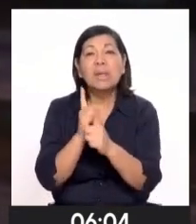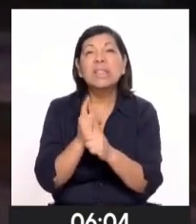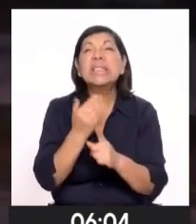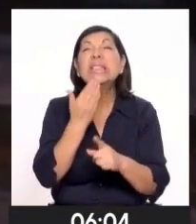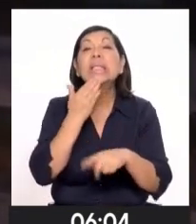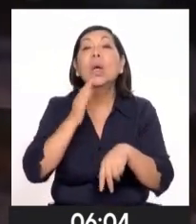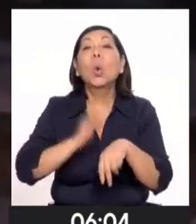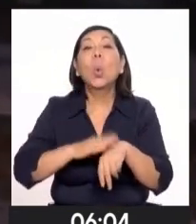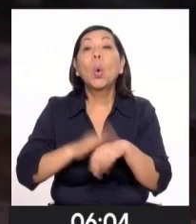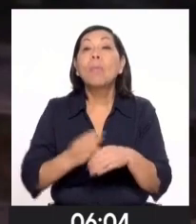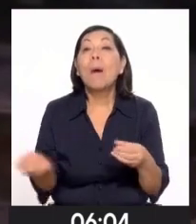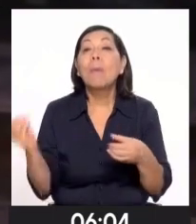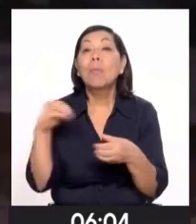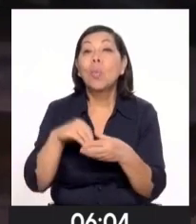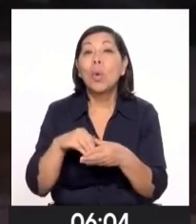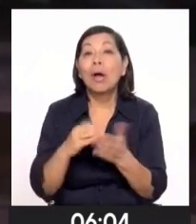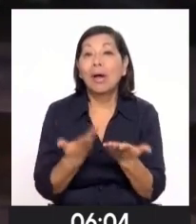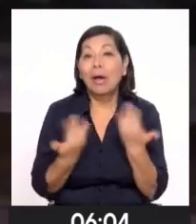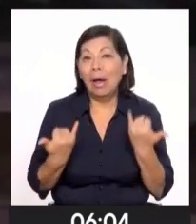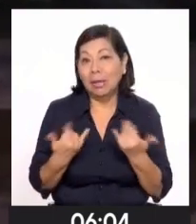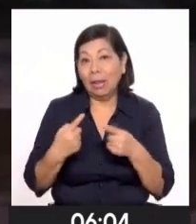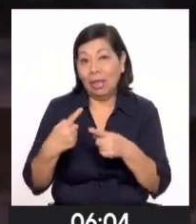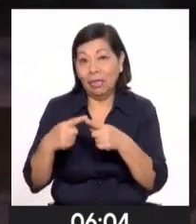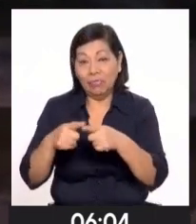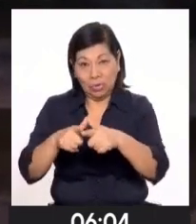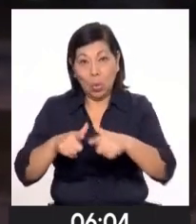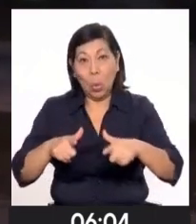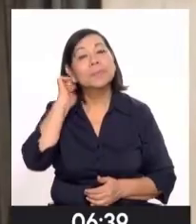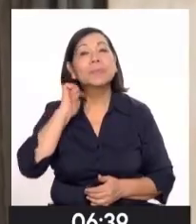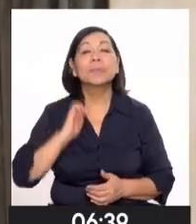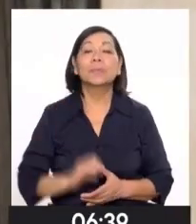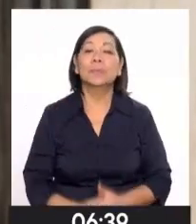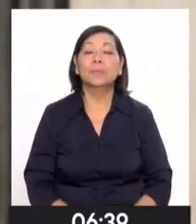que en simultáneo también han sido intervenidas en los diferentes puntos.